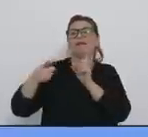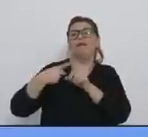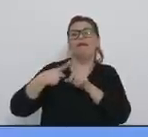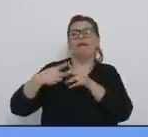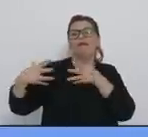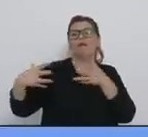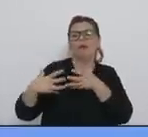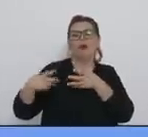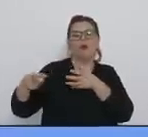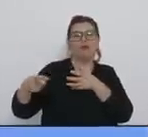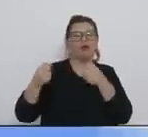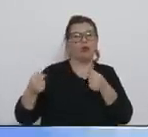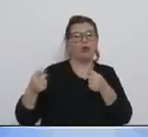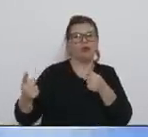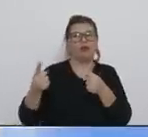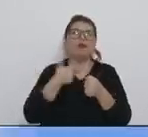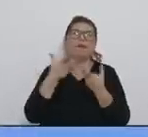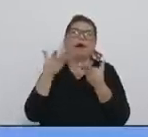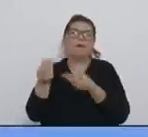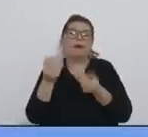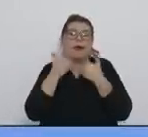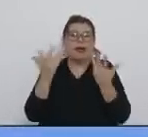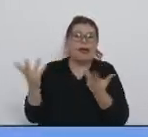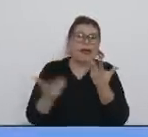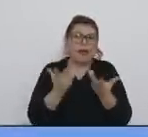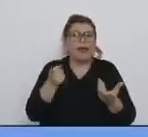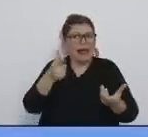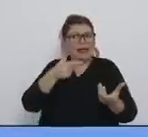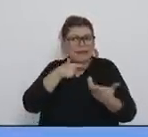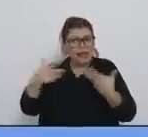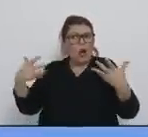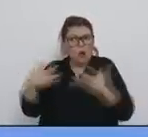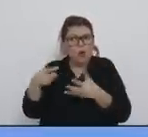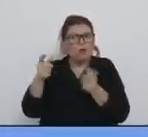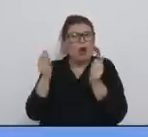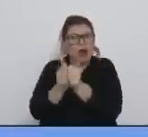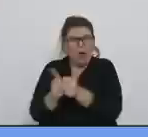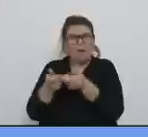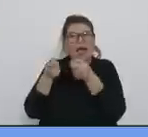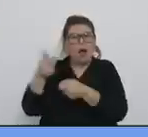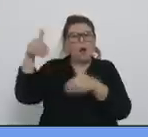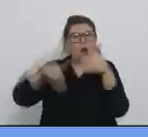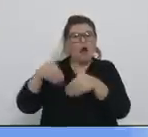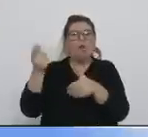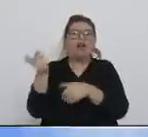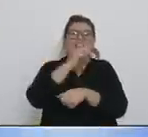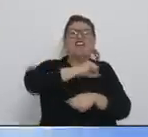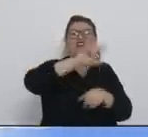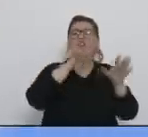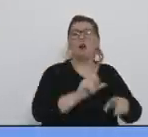esta idea de solidarizarse porque no sabe qué entonces si quiere quedar bien con ese núcleo que lo acompaña y que lo votó porque no para la inflación